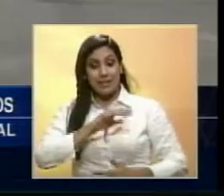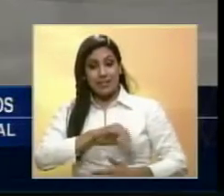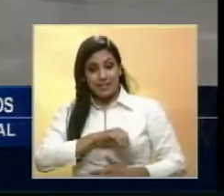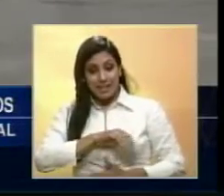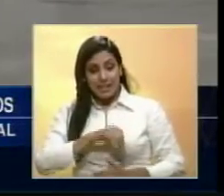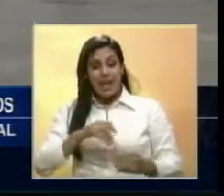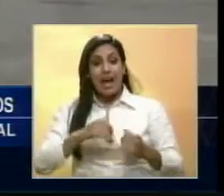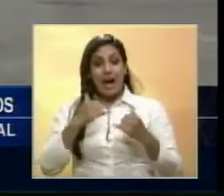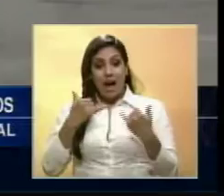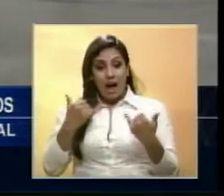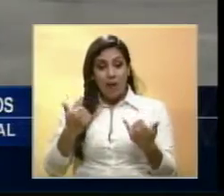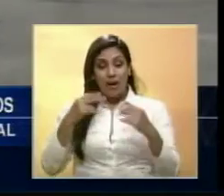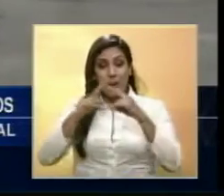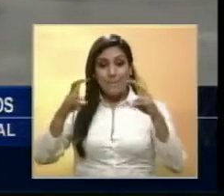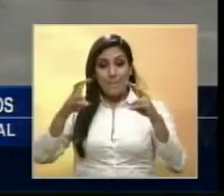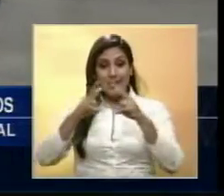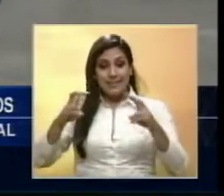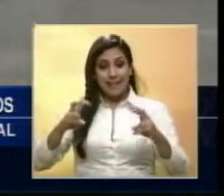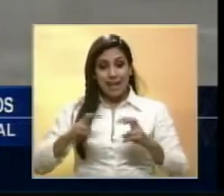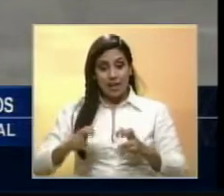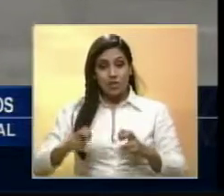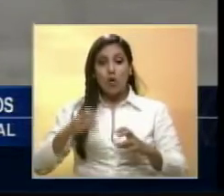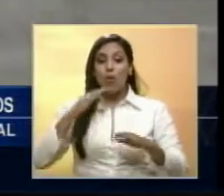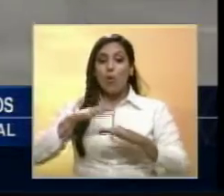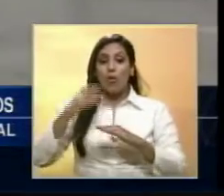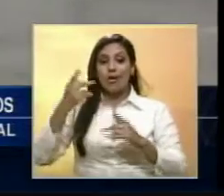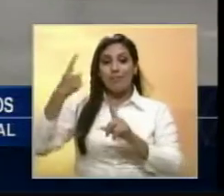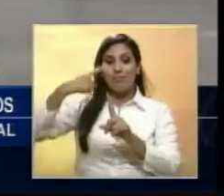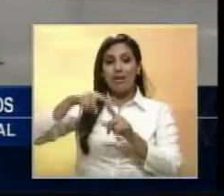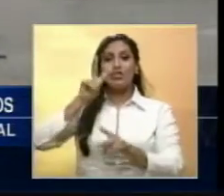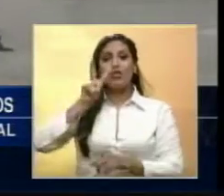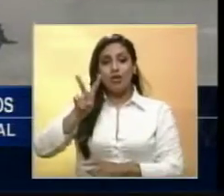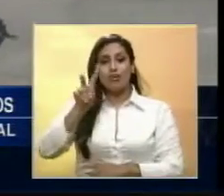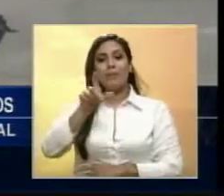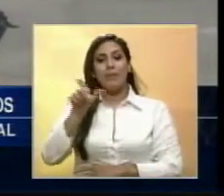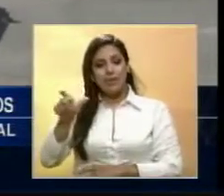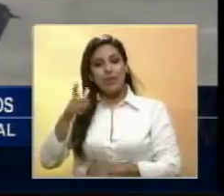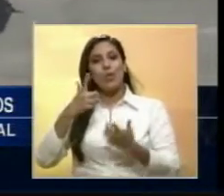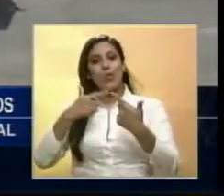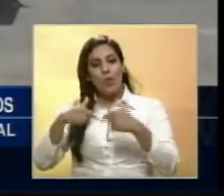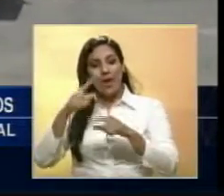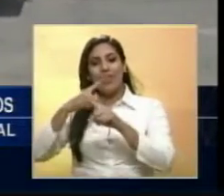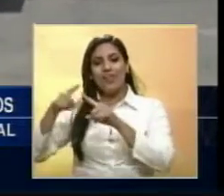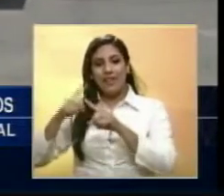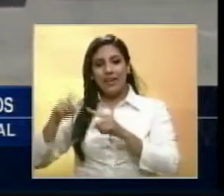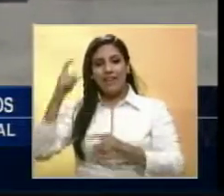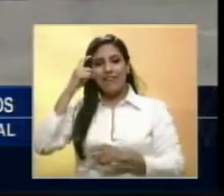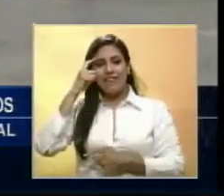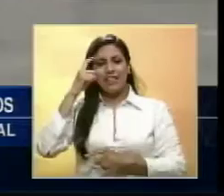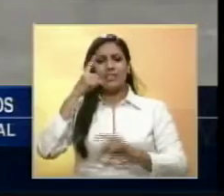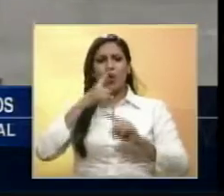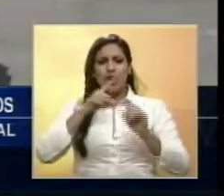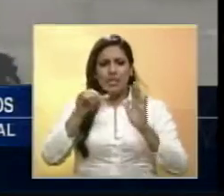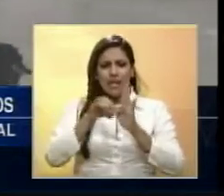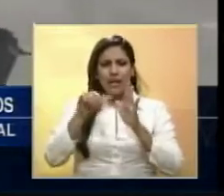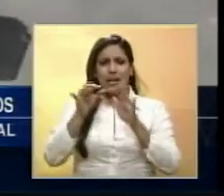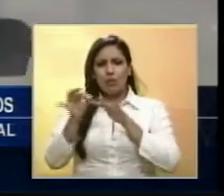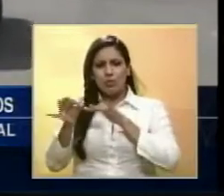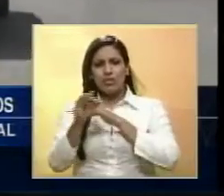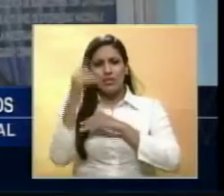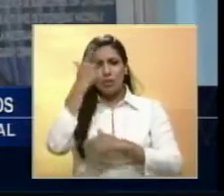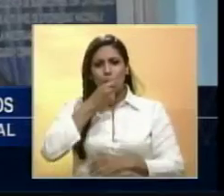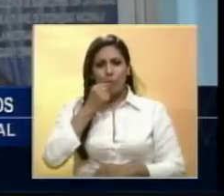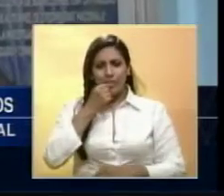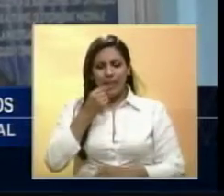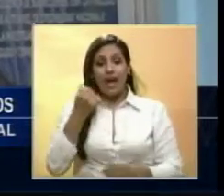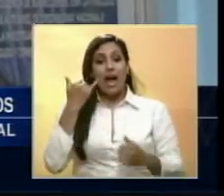Penales y Criminalísticas investigan este caso, el cual se suma a otros 2 que ocurrieron en diferentes fechas y en otros sectores del municipio